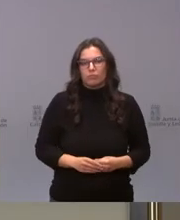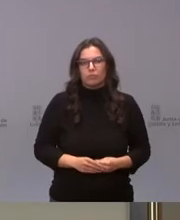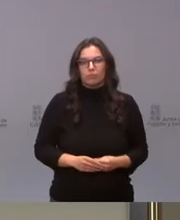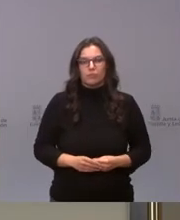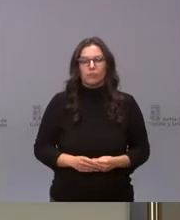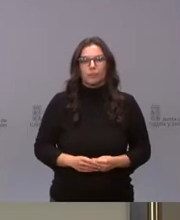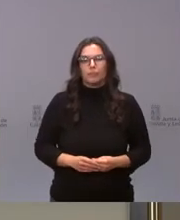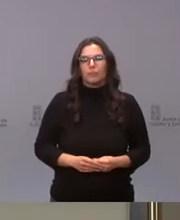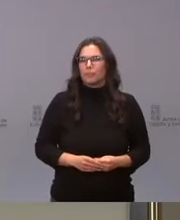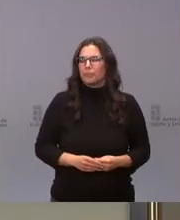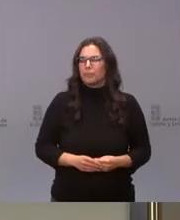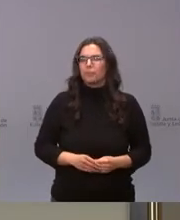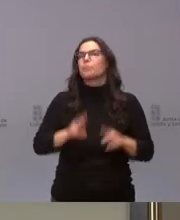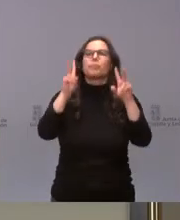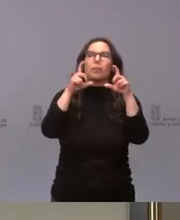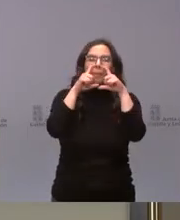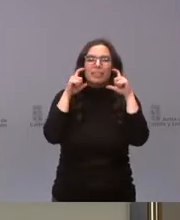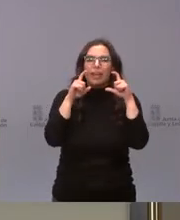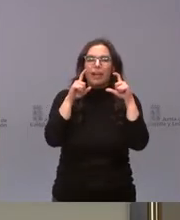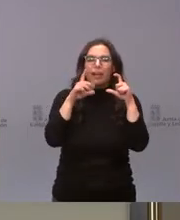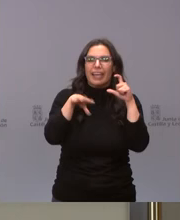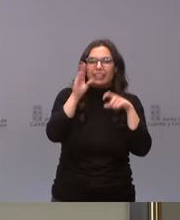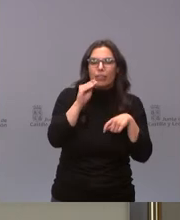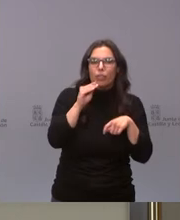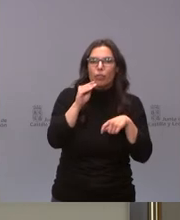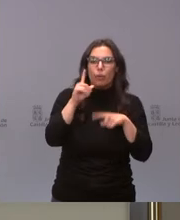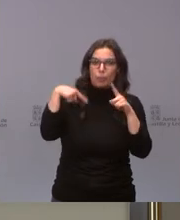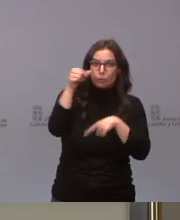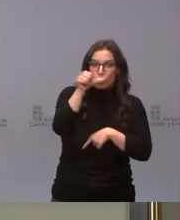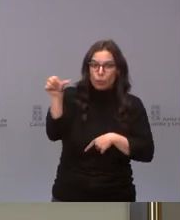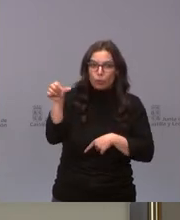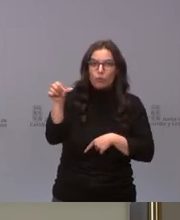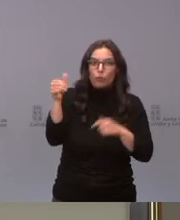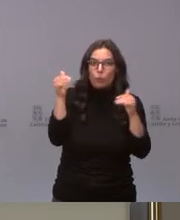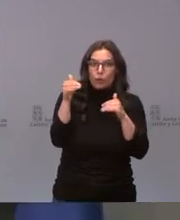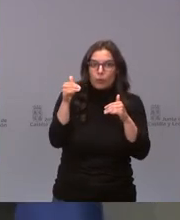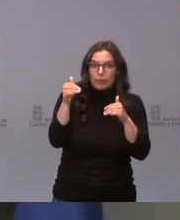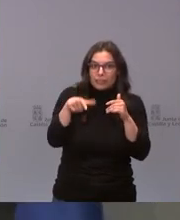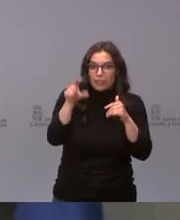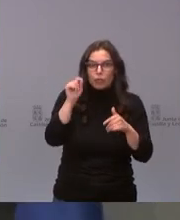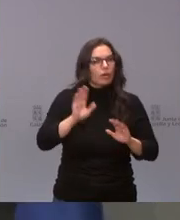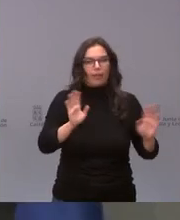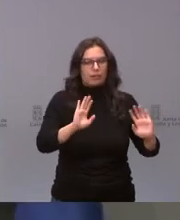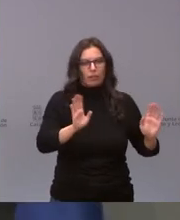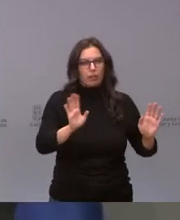Sobre la mascarilla, no lo entiendo muy bien. ¿Se va el jueves que viene? ¿Va a haber alguna? No va a haber decisiones sobre la mascarilla el